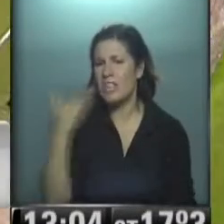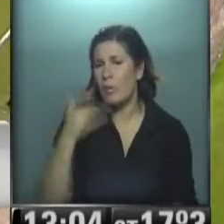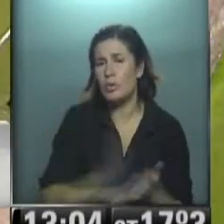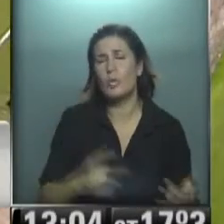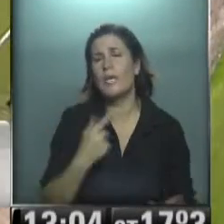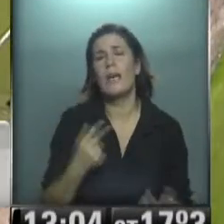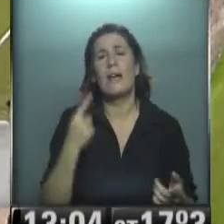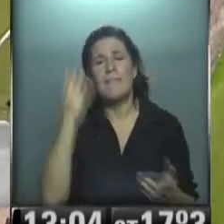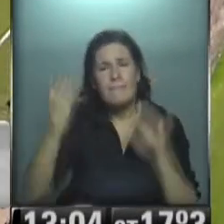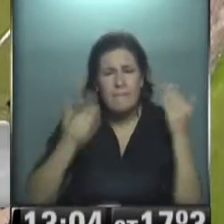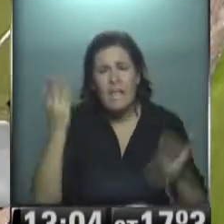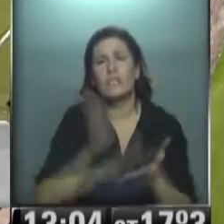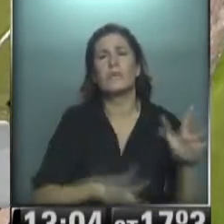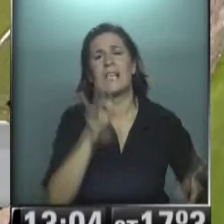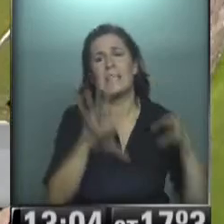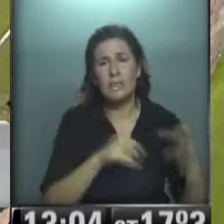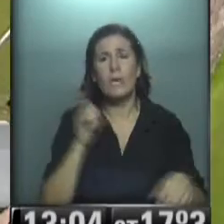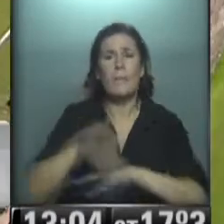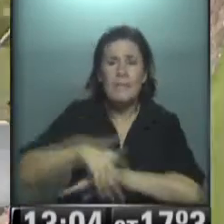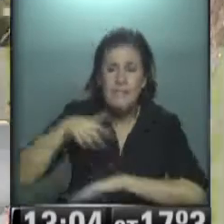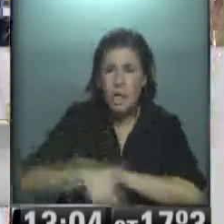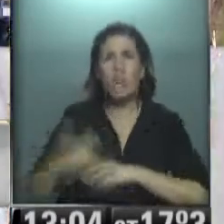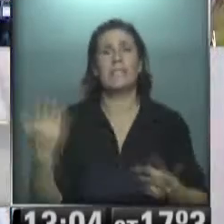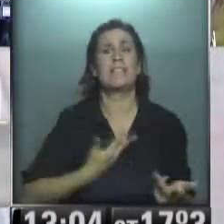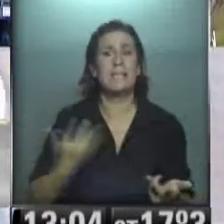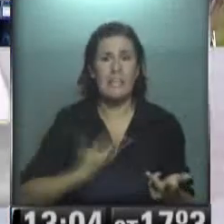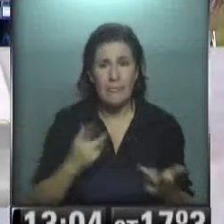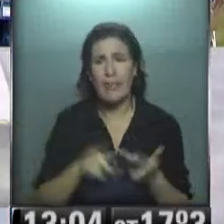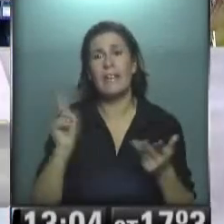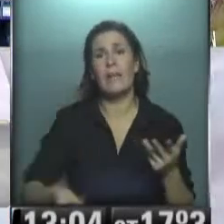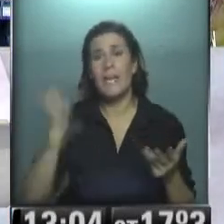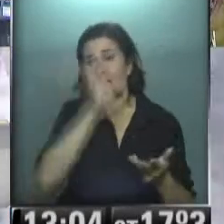la selección, también de la provincia de Misiones, de Santa Fe y de Chaco. Gracias a los